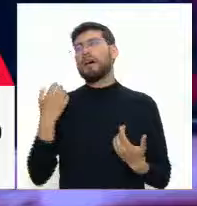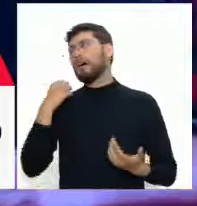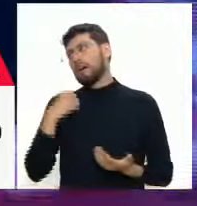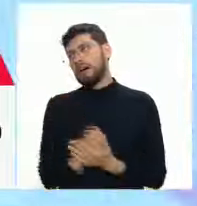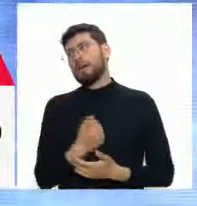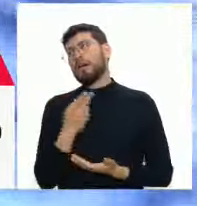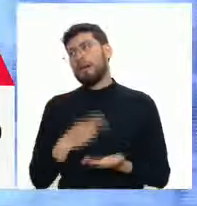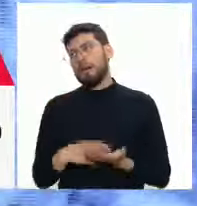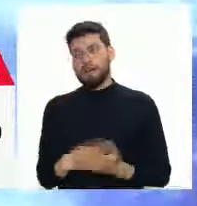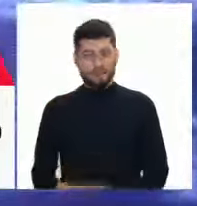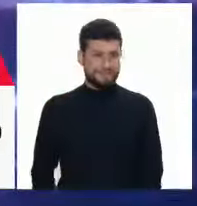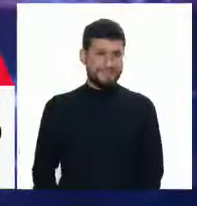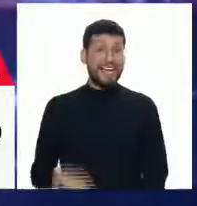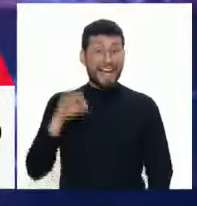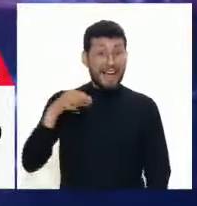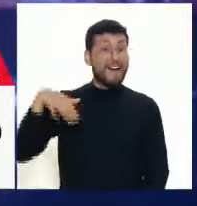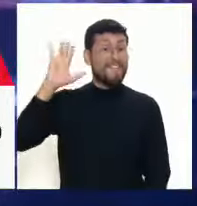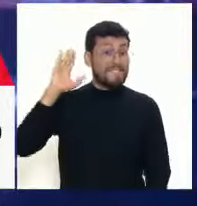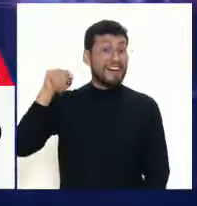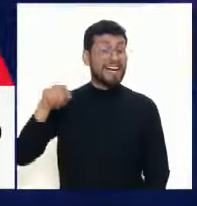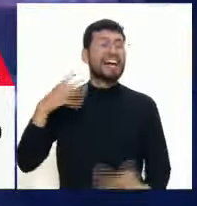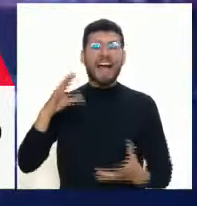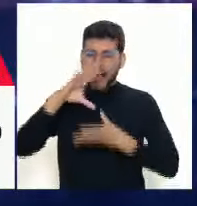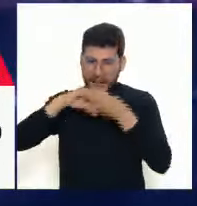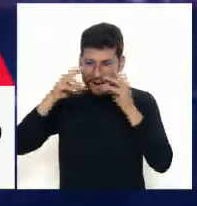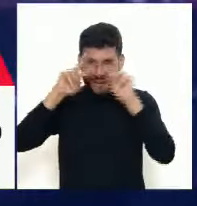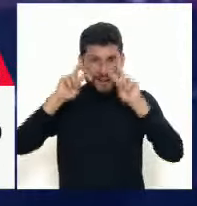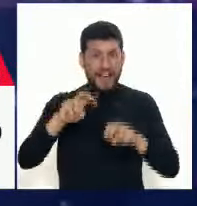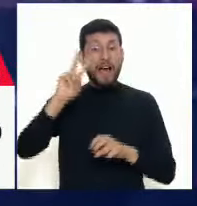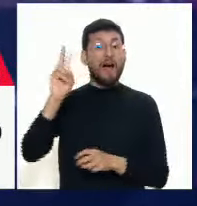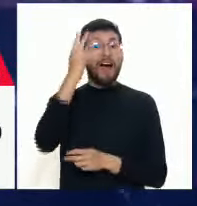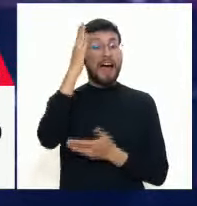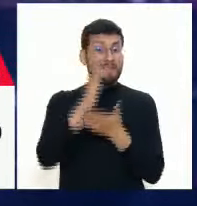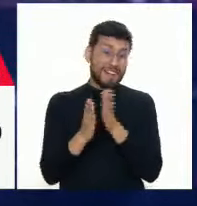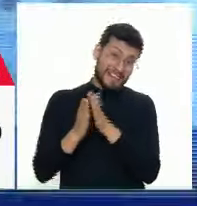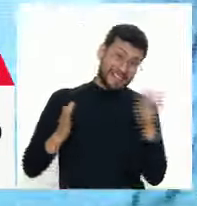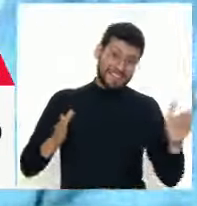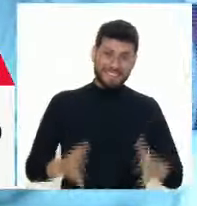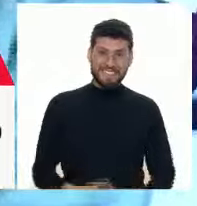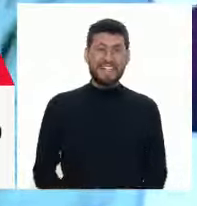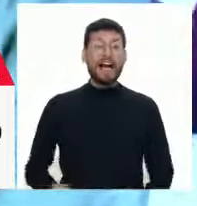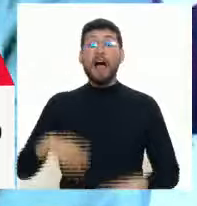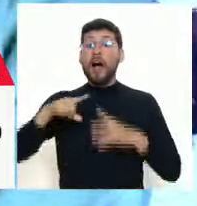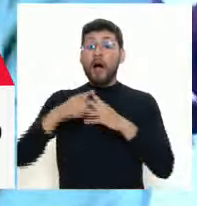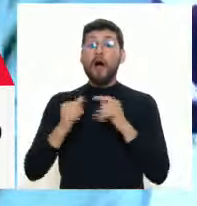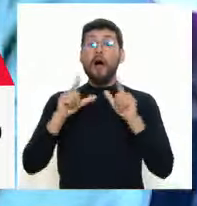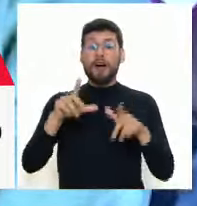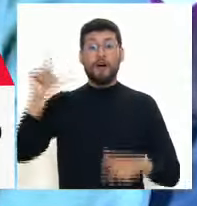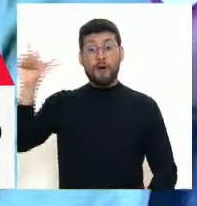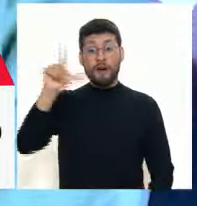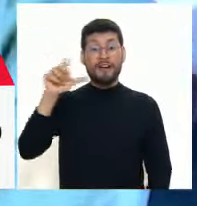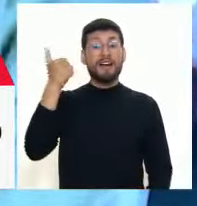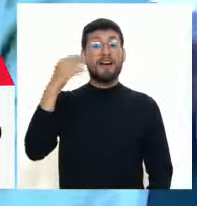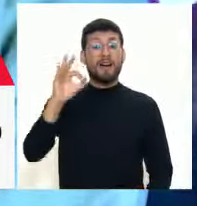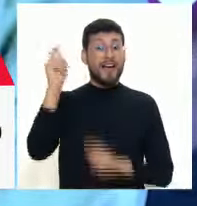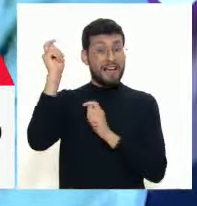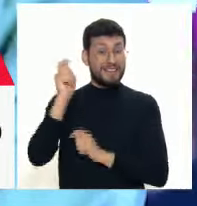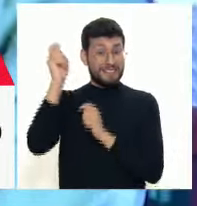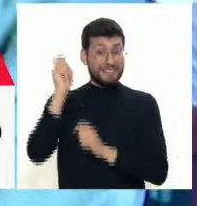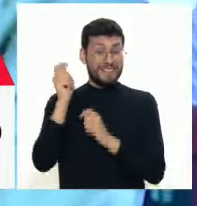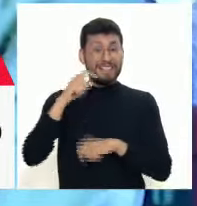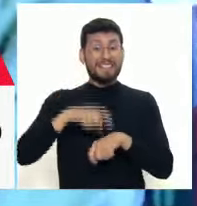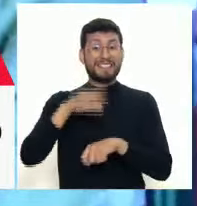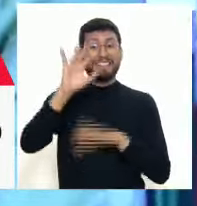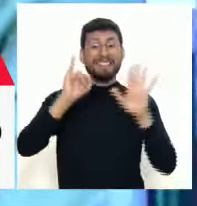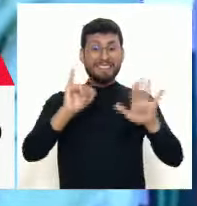nuevo. Así fue, Descubriendo la Historia, segunda temporada. Estreno, lunes 19 de agosto,